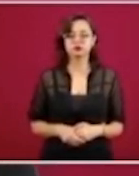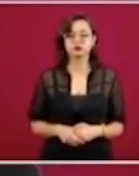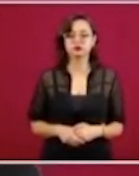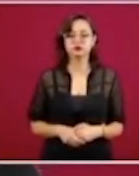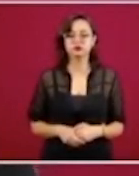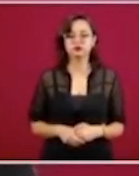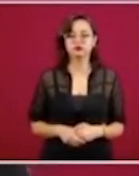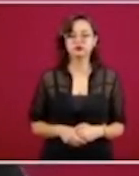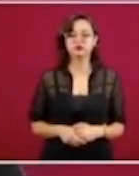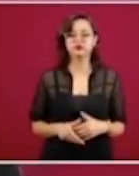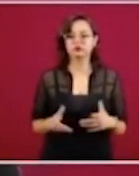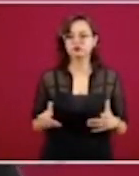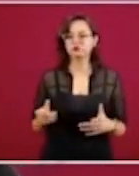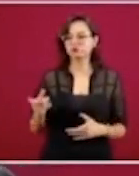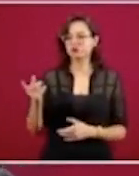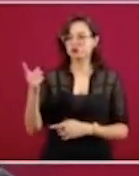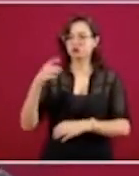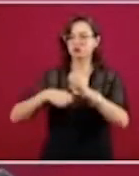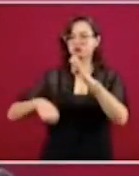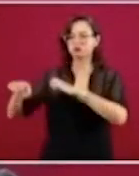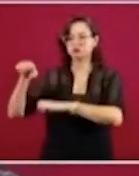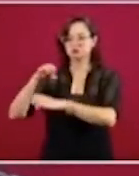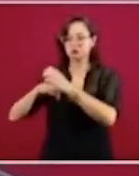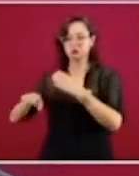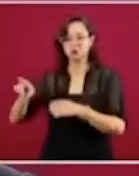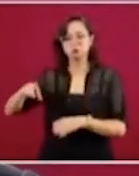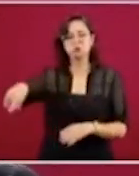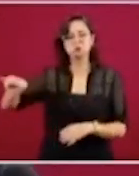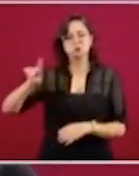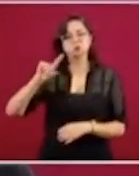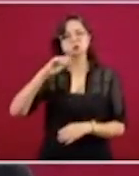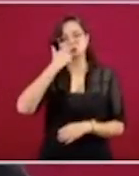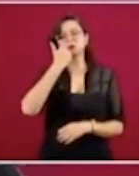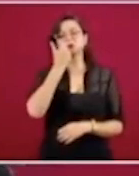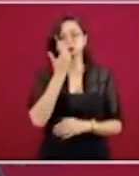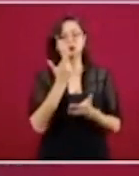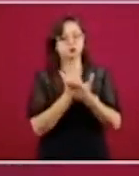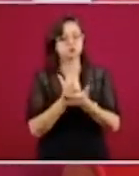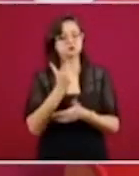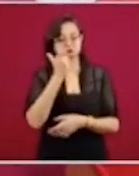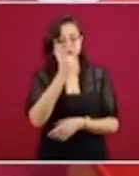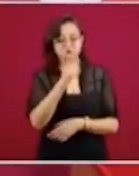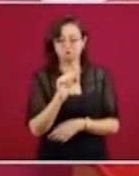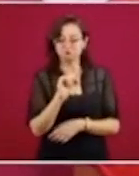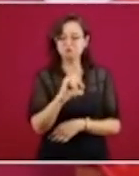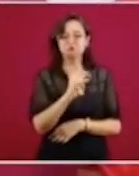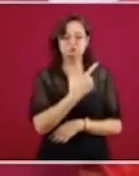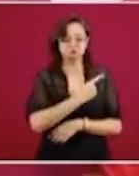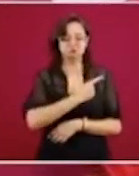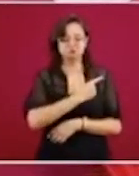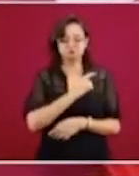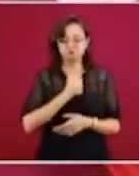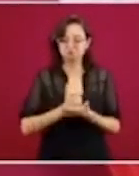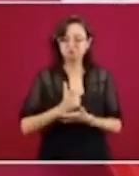están en disposición de llegar a arreglos, hay quienes de plano